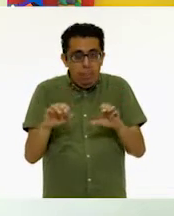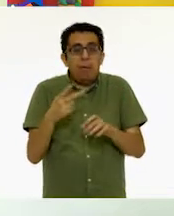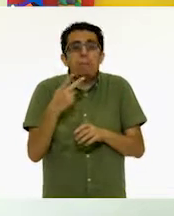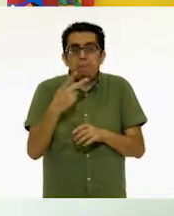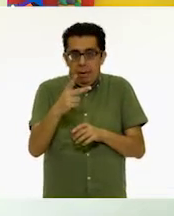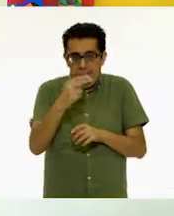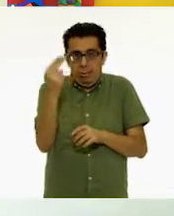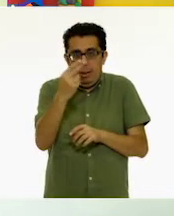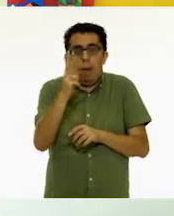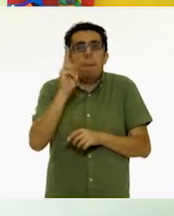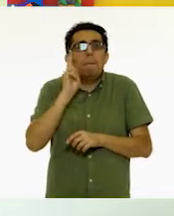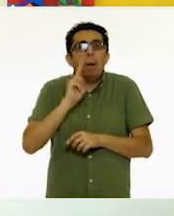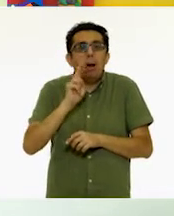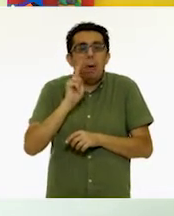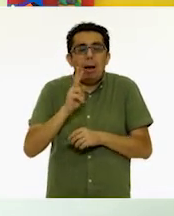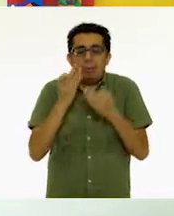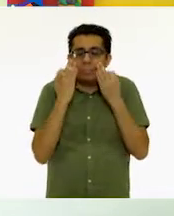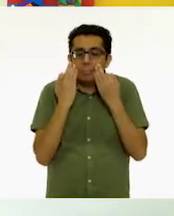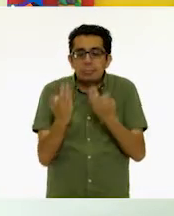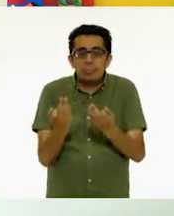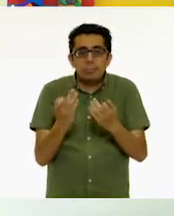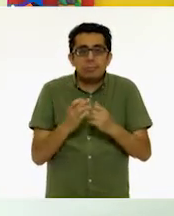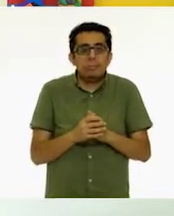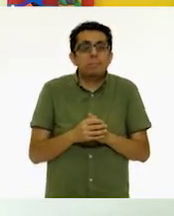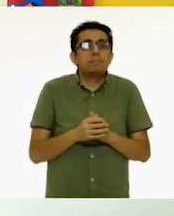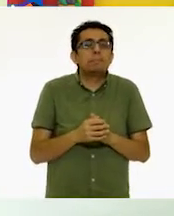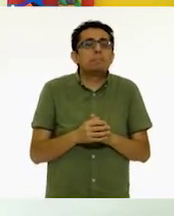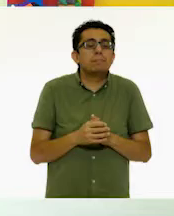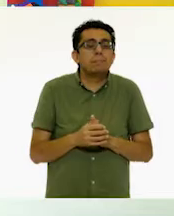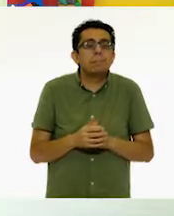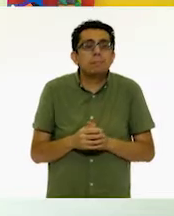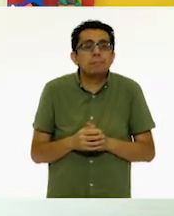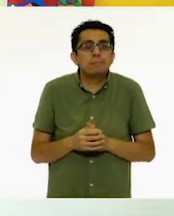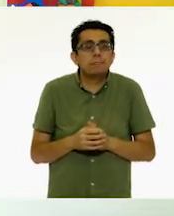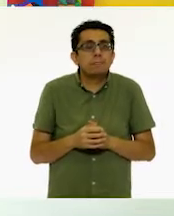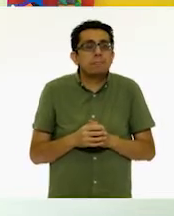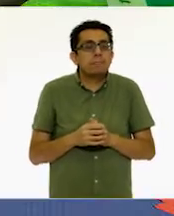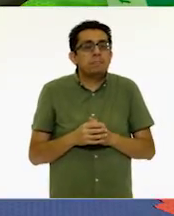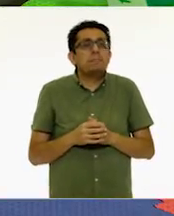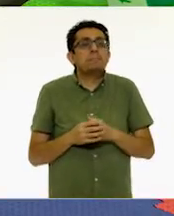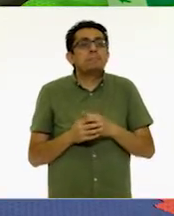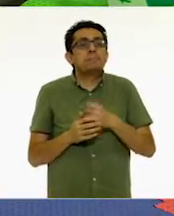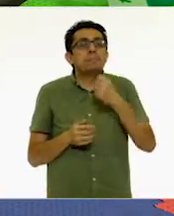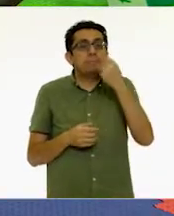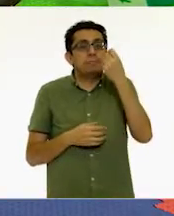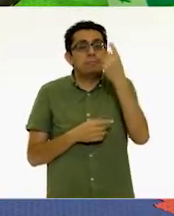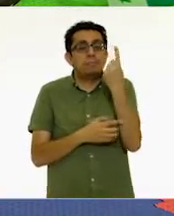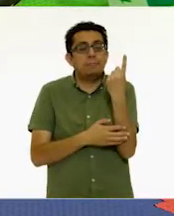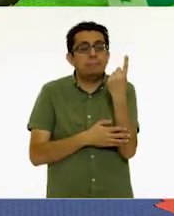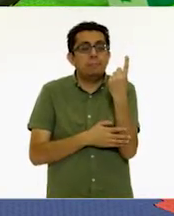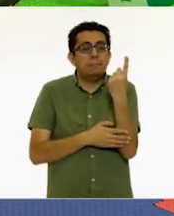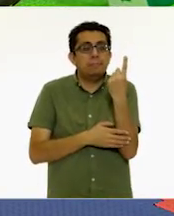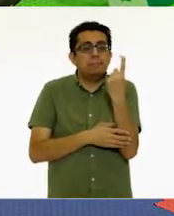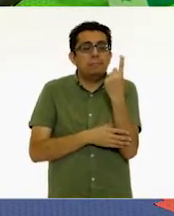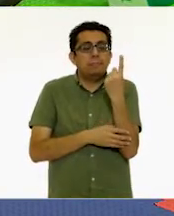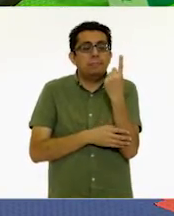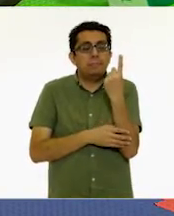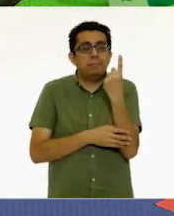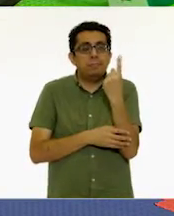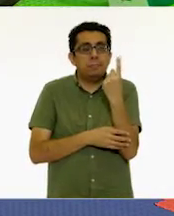comprobamos. Hagámoslo. Vas. Y dice... Uno.